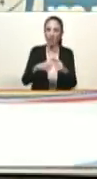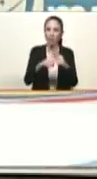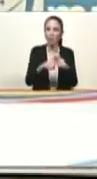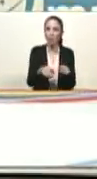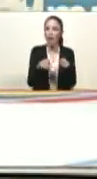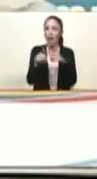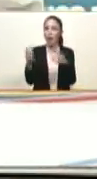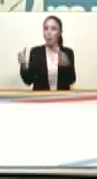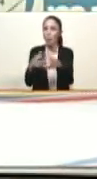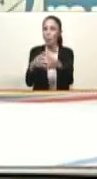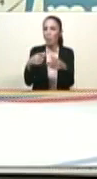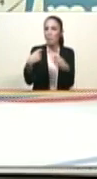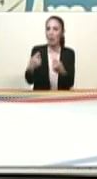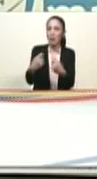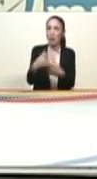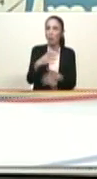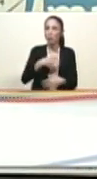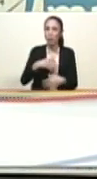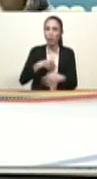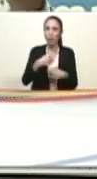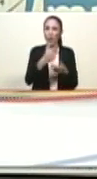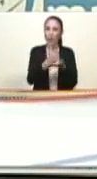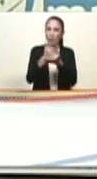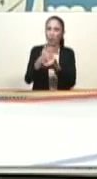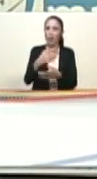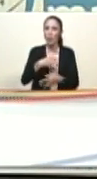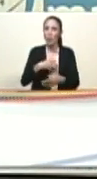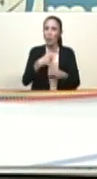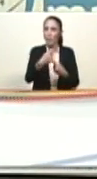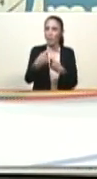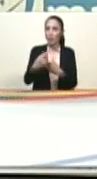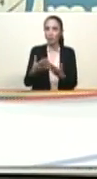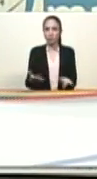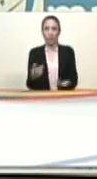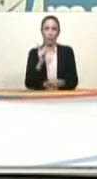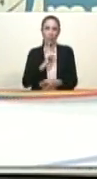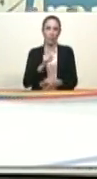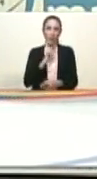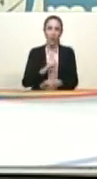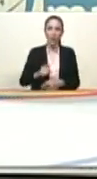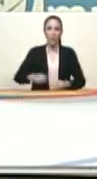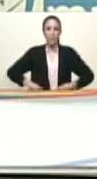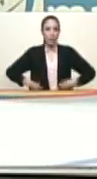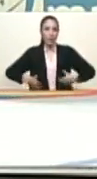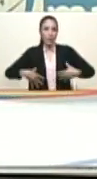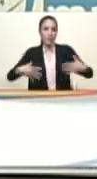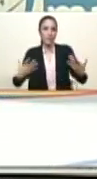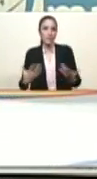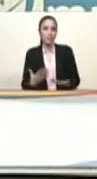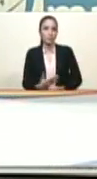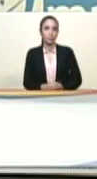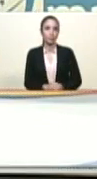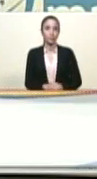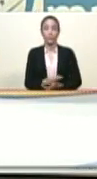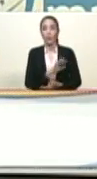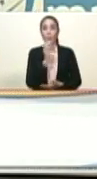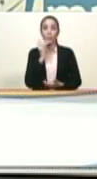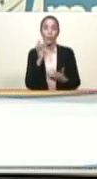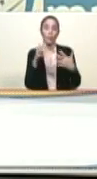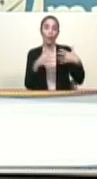ingreso fiscal no es sostenible. Mentira, vale, tienen riquezas. Entonces uno ve que dedican, como el caso de Estados